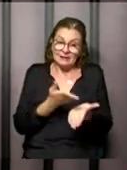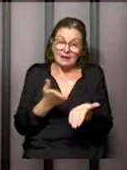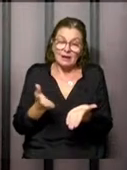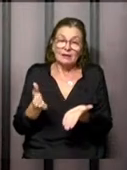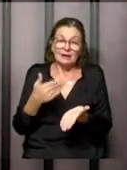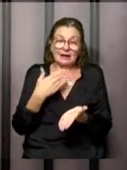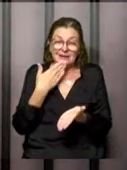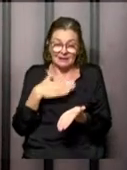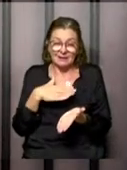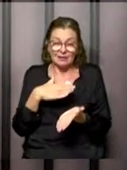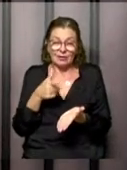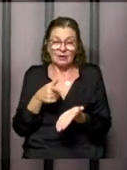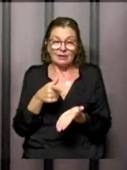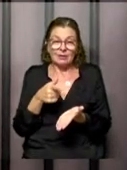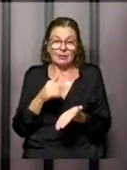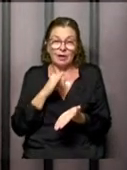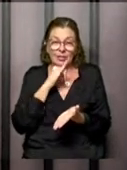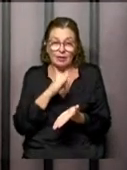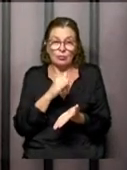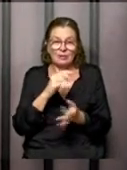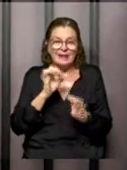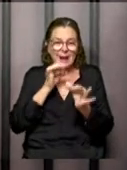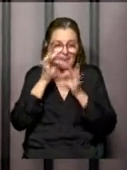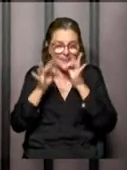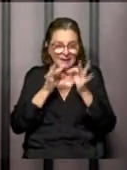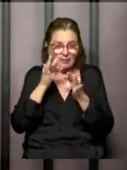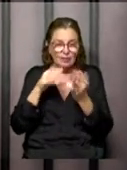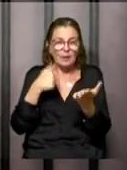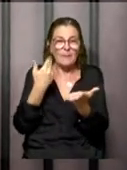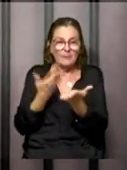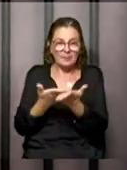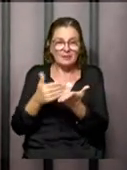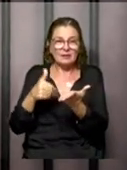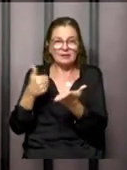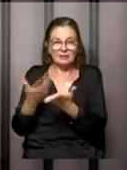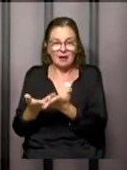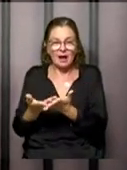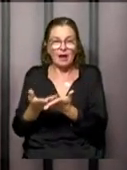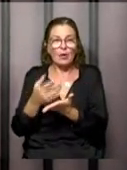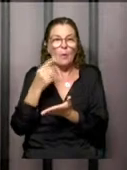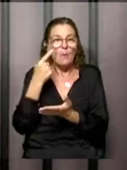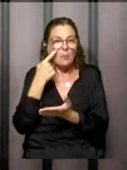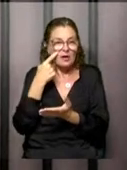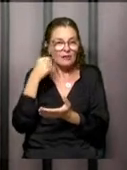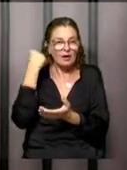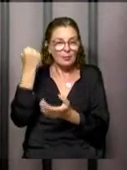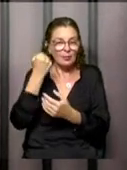que la denuncia de Martina está fundada y que se presentaron evidencias